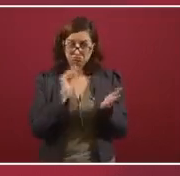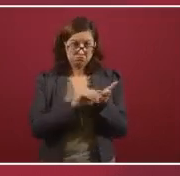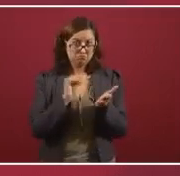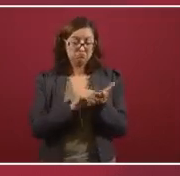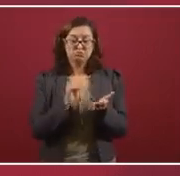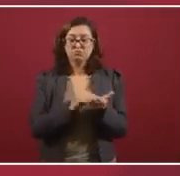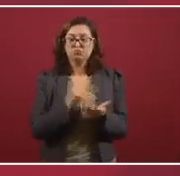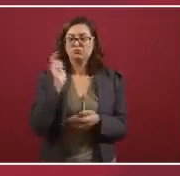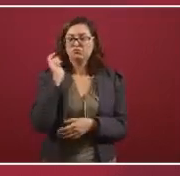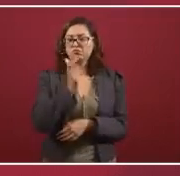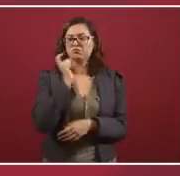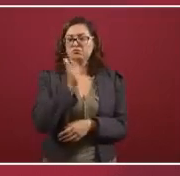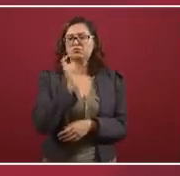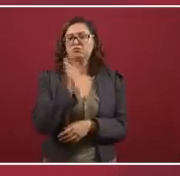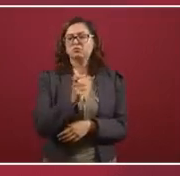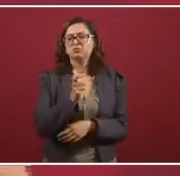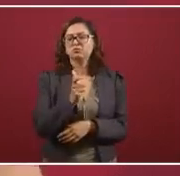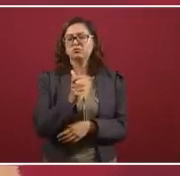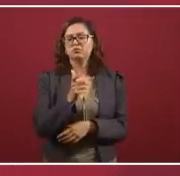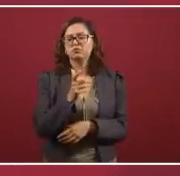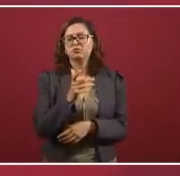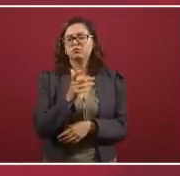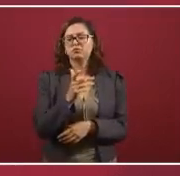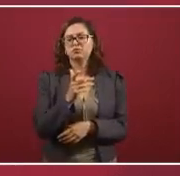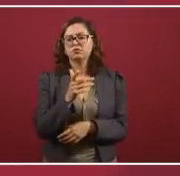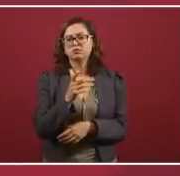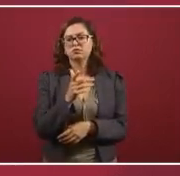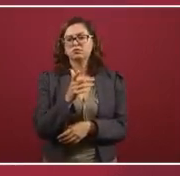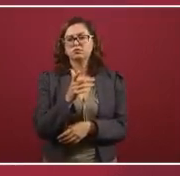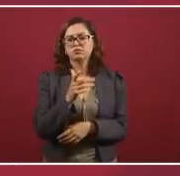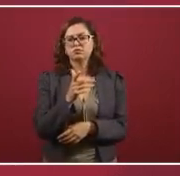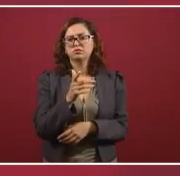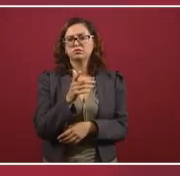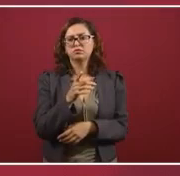la tarifa era más barata que la tarifa